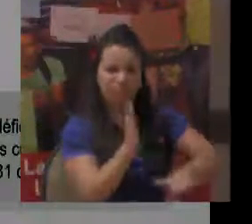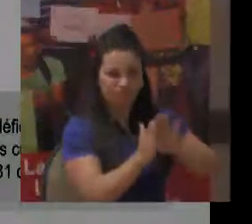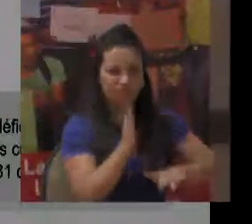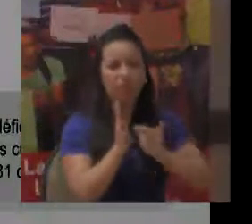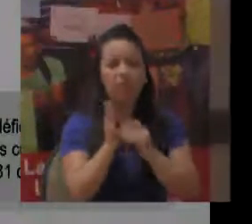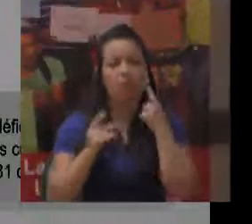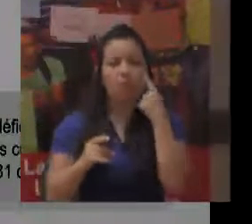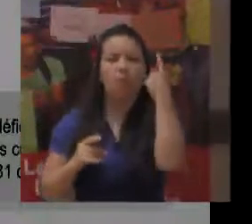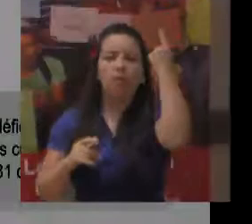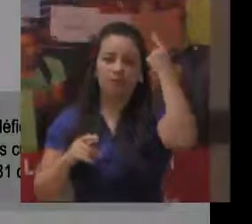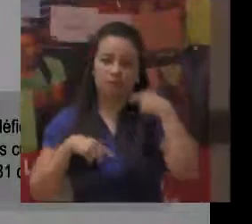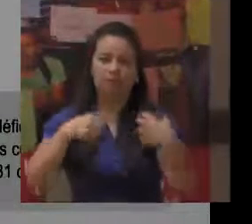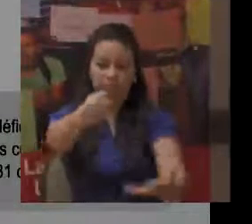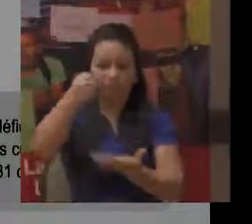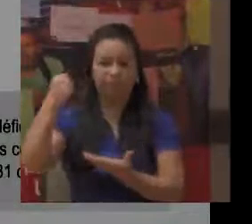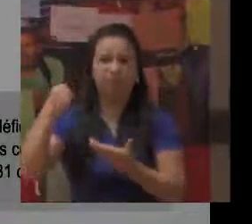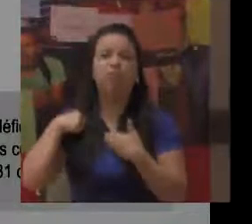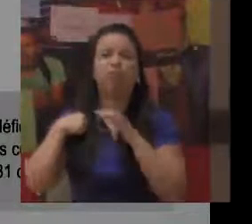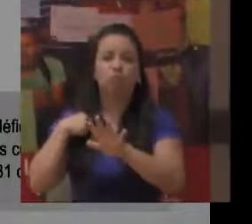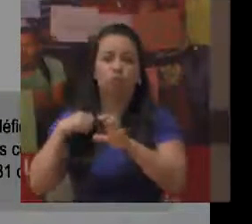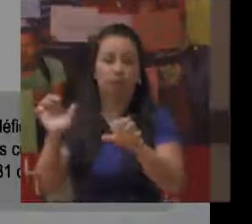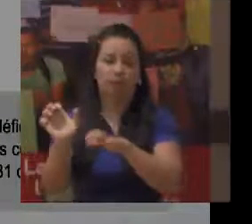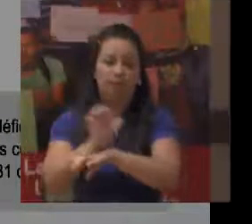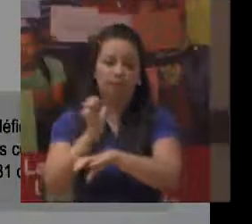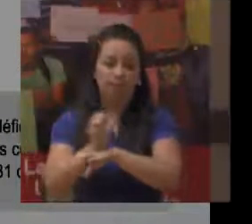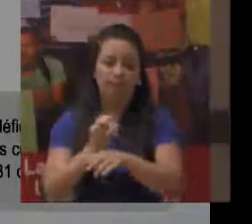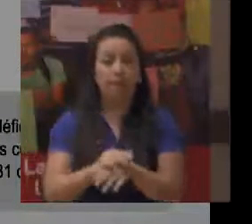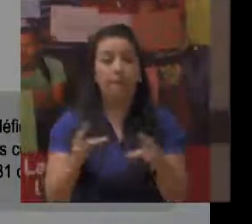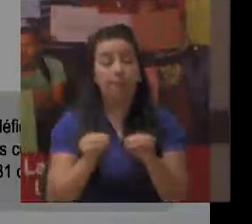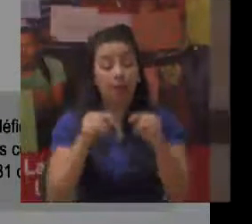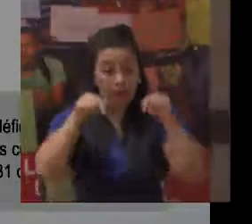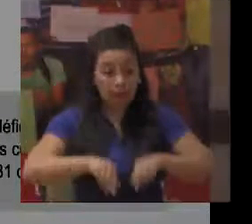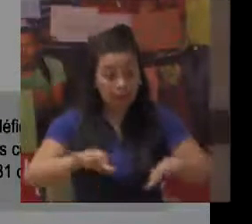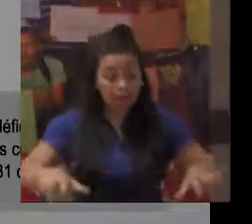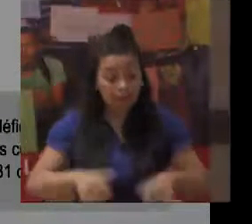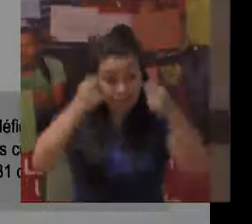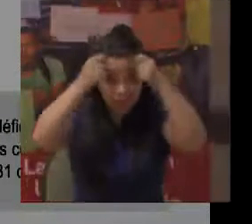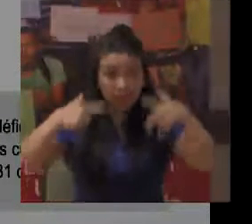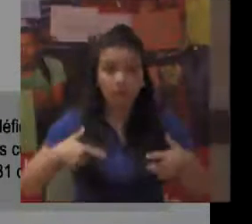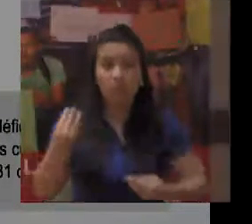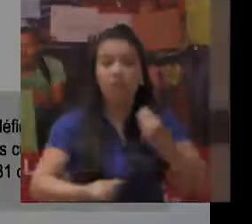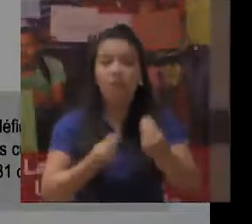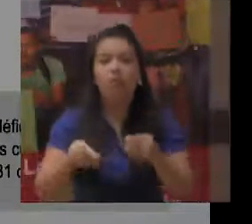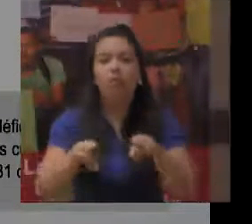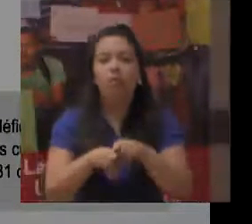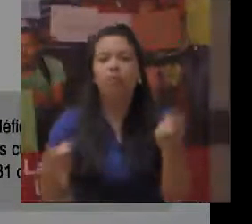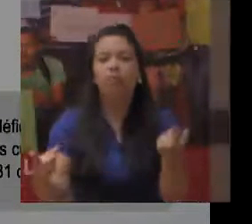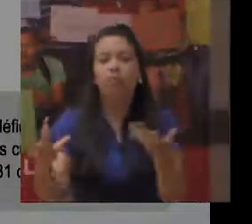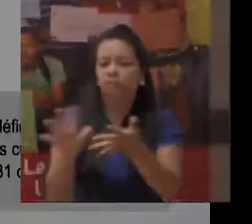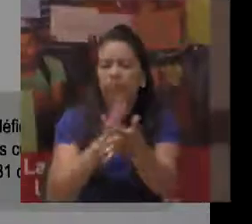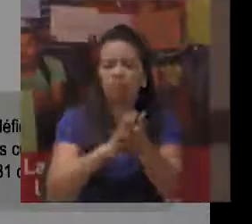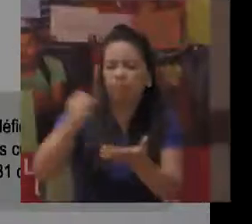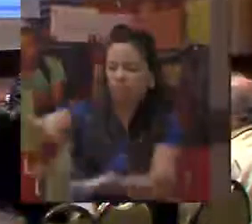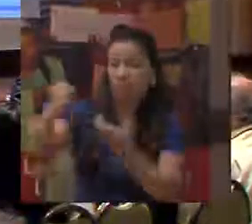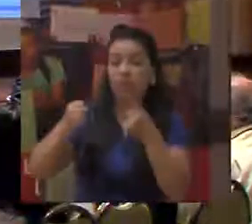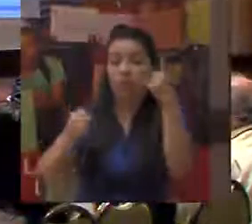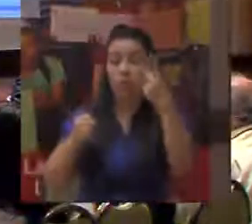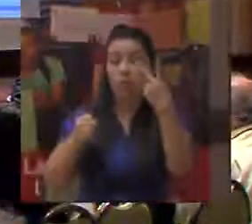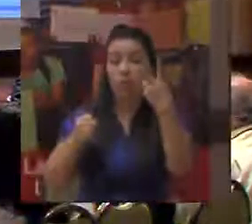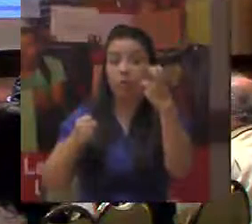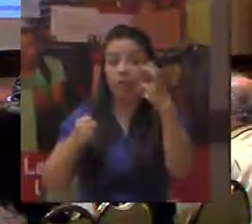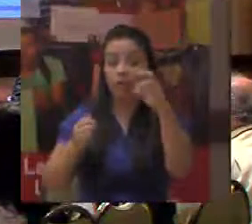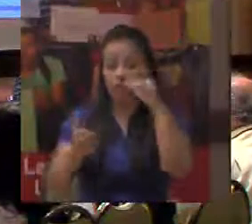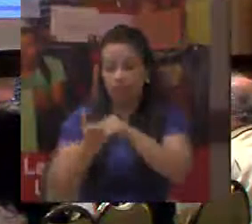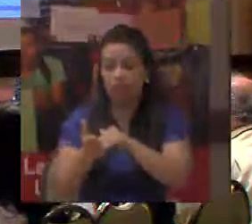financieras adoptadas por la entidad. En el estado de actividades de la entidad tuvo ingresos por más de 127 mil millones